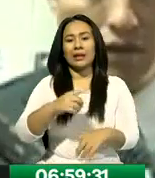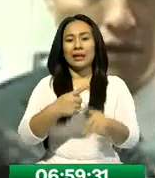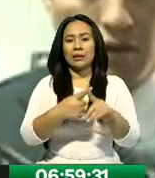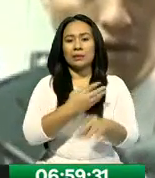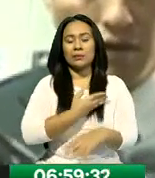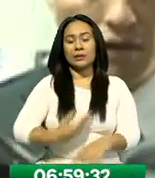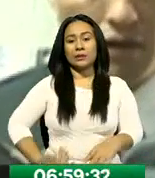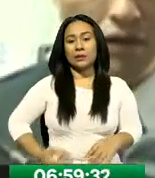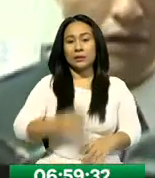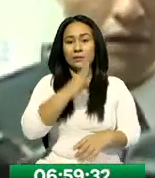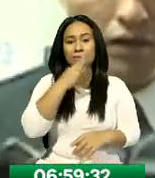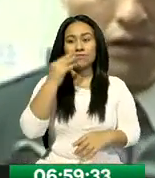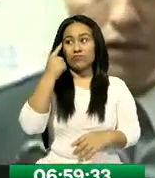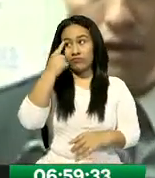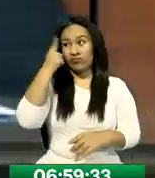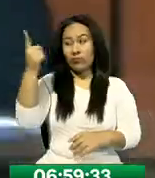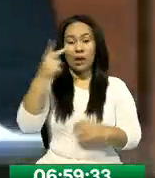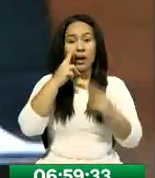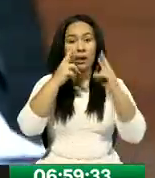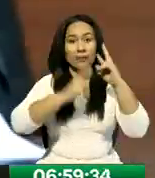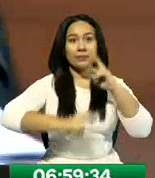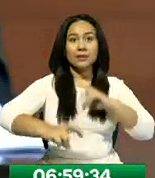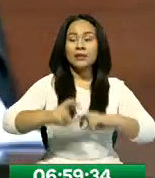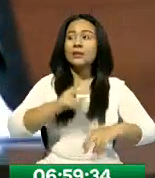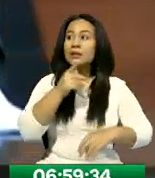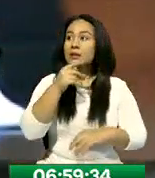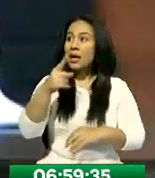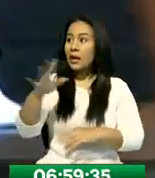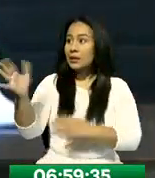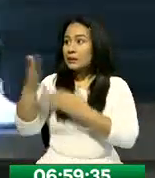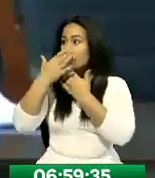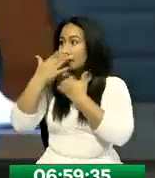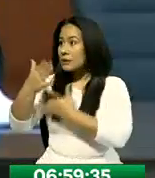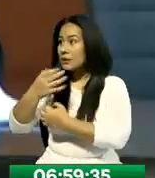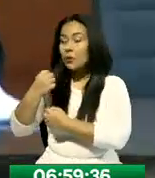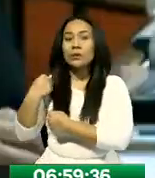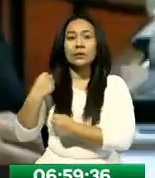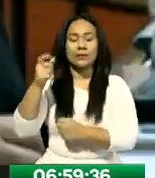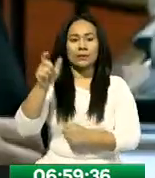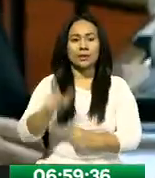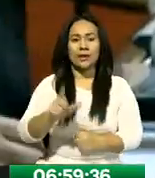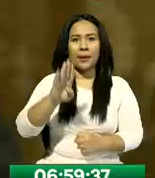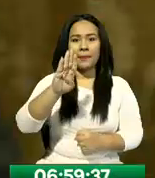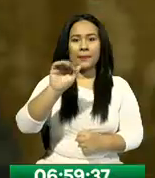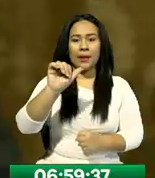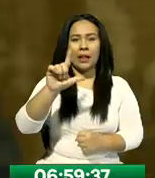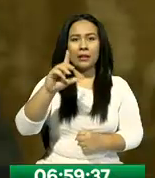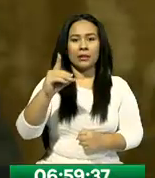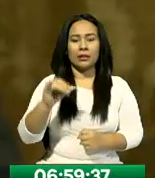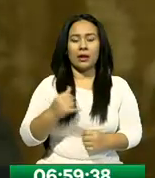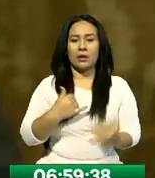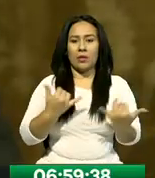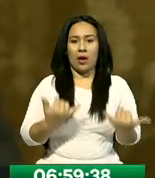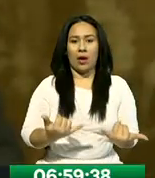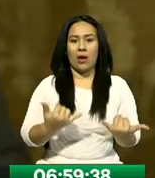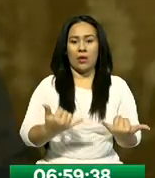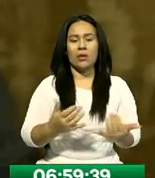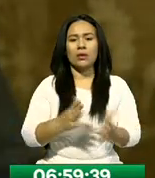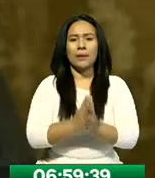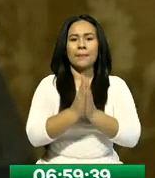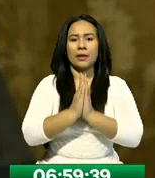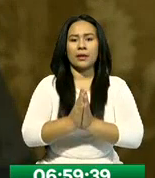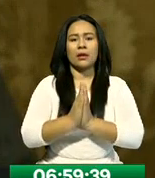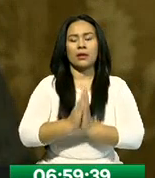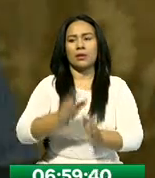Correa por la investigación que se lleva a cabo del secuestro del exlegislador Fernando Balda. Y añadió: él manifestaba que vengan al